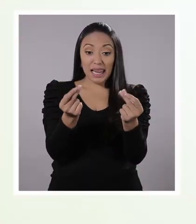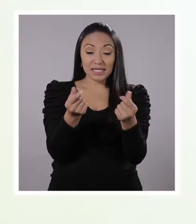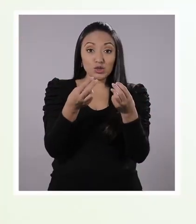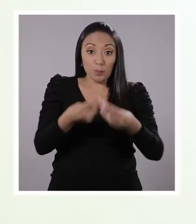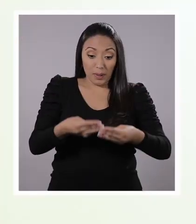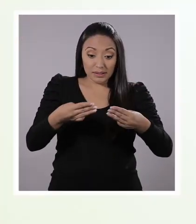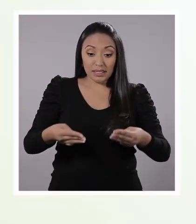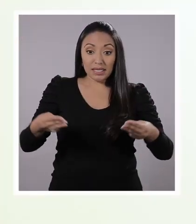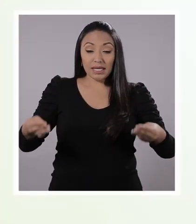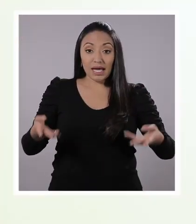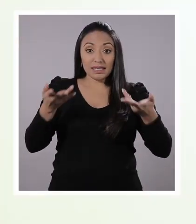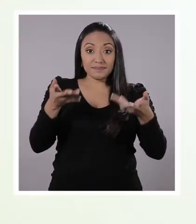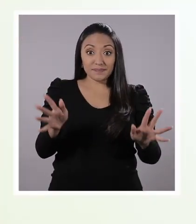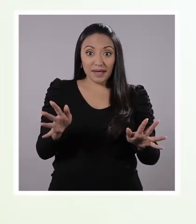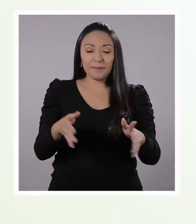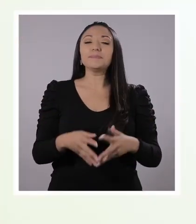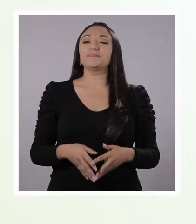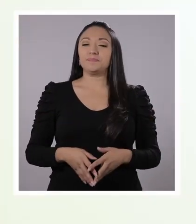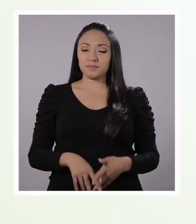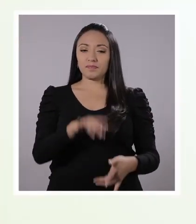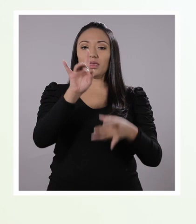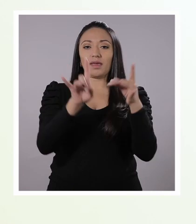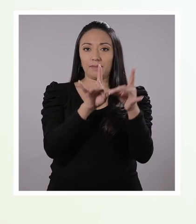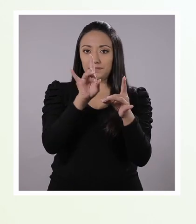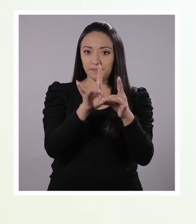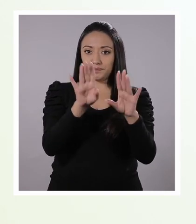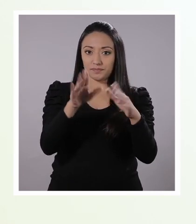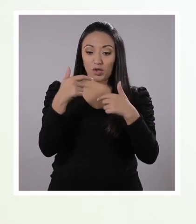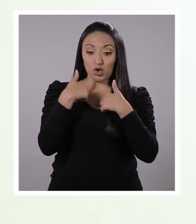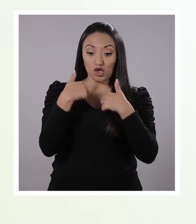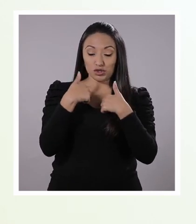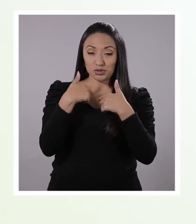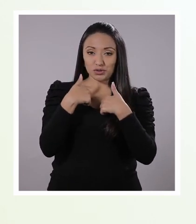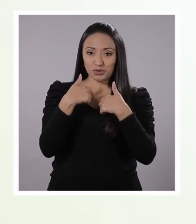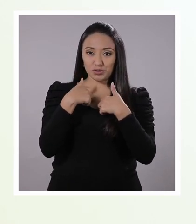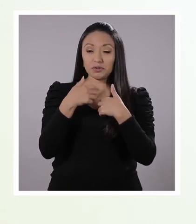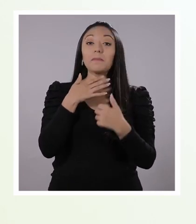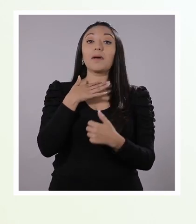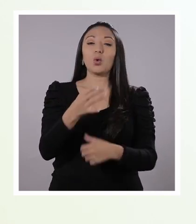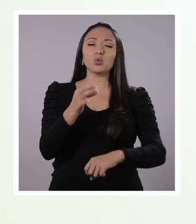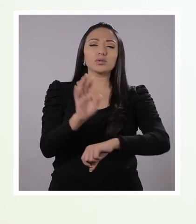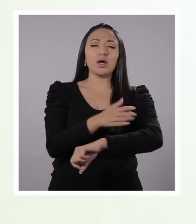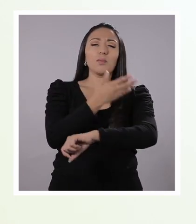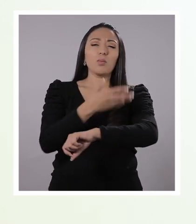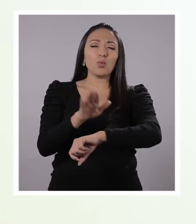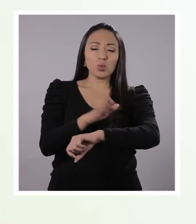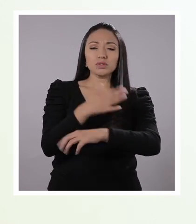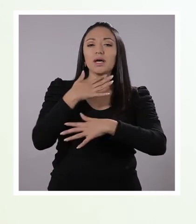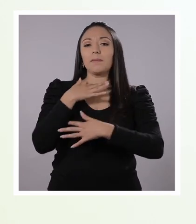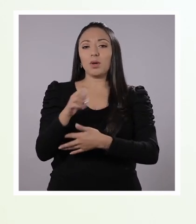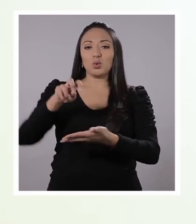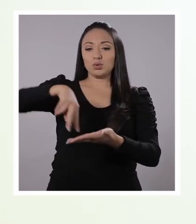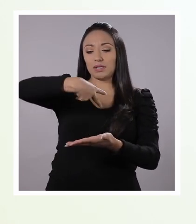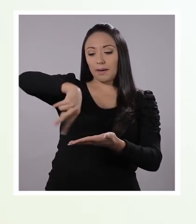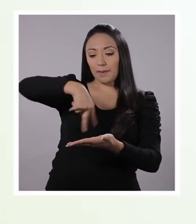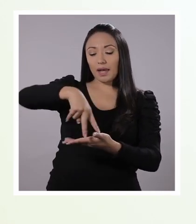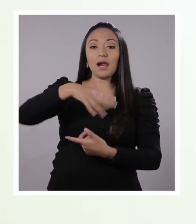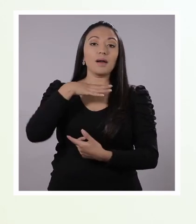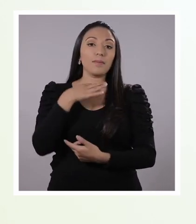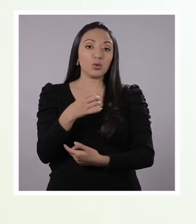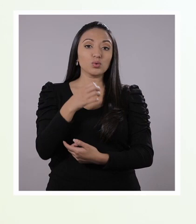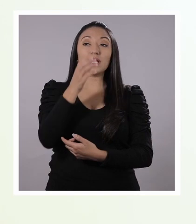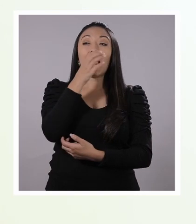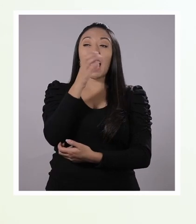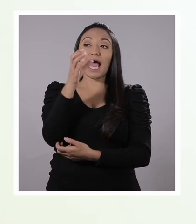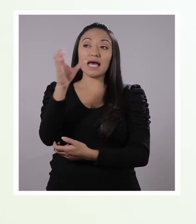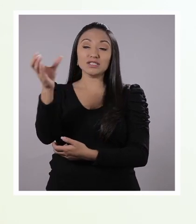Espero que tengan ya listos todos sus materiales para nuestra actividad. A mí, personalmente, me encanta la música. Me encanta bailar, me